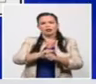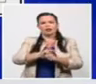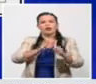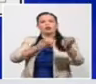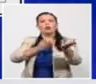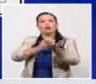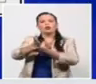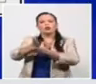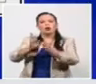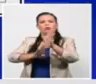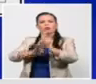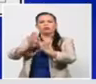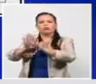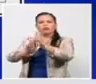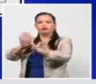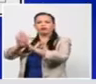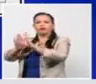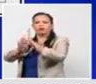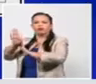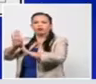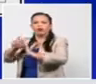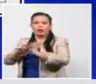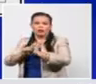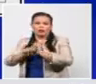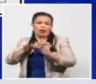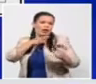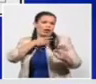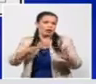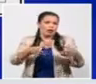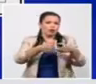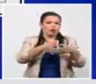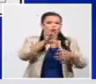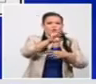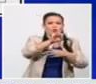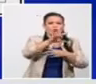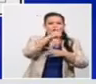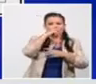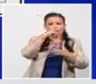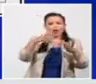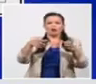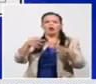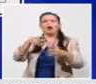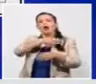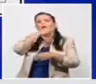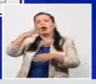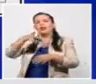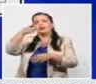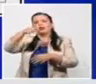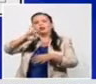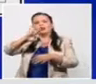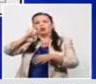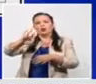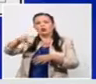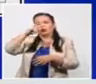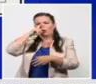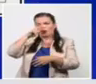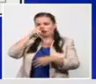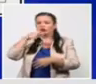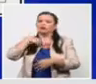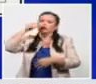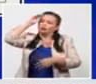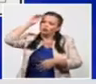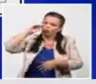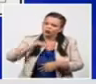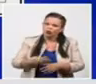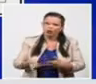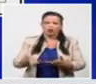a 18. Yo sé, es el grupo de población de jóvenes que a veces es más difícil el manejo.